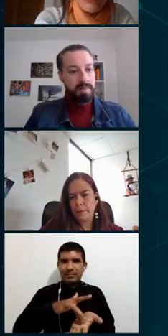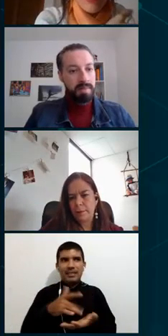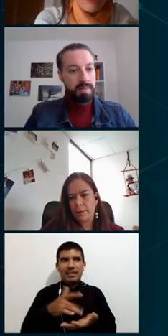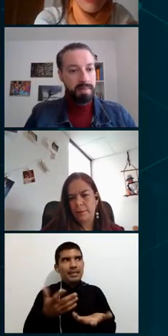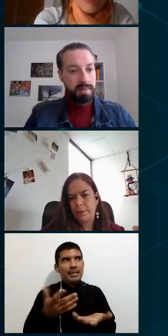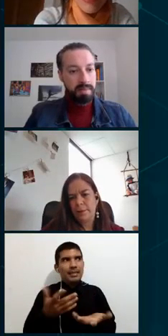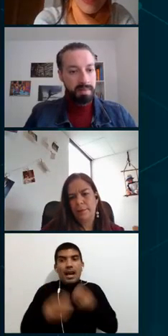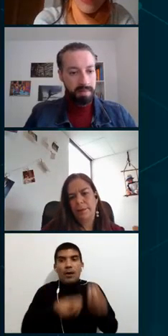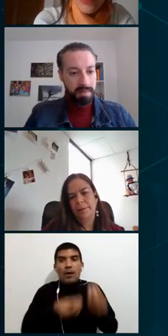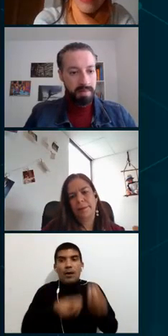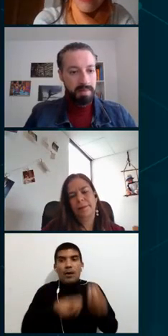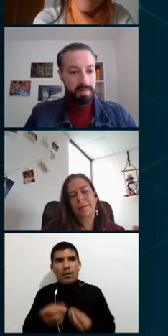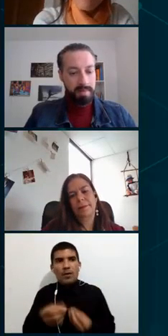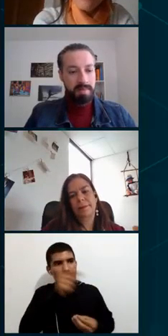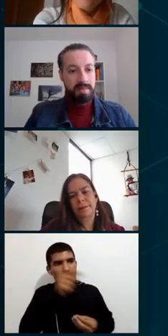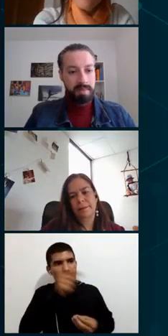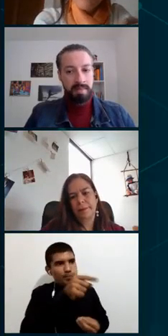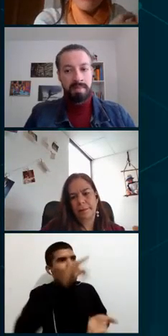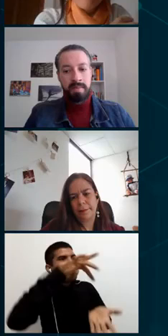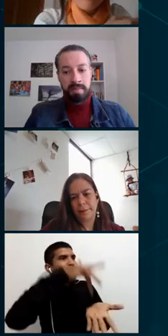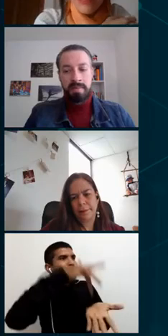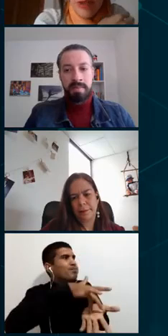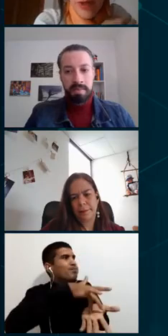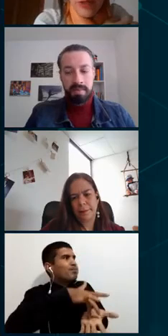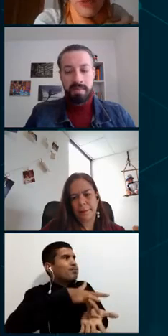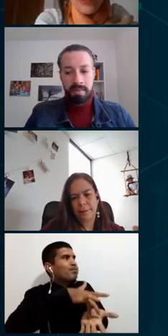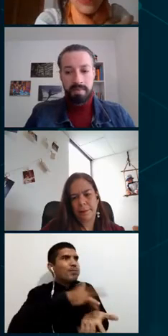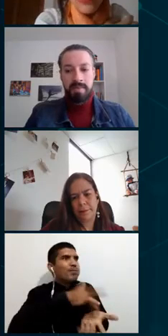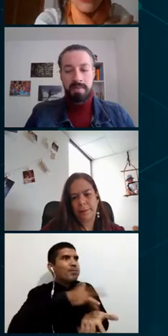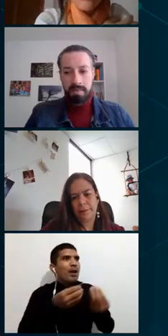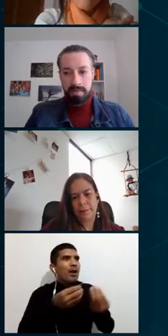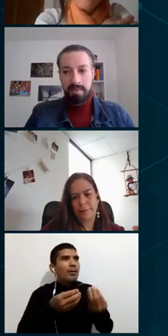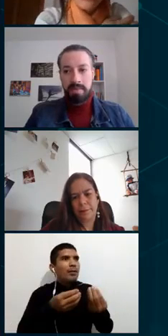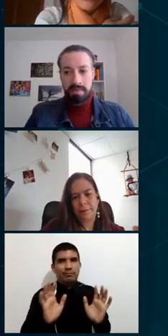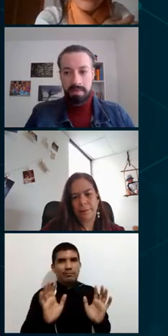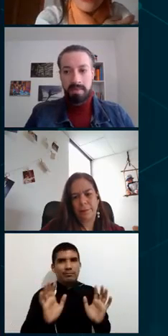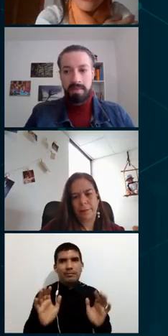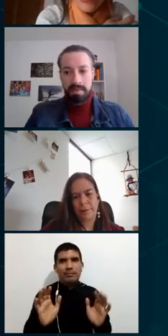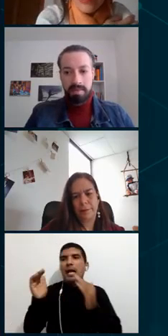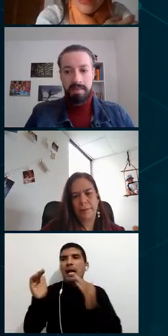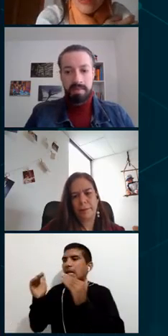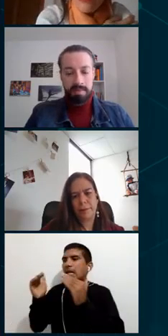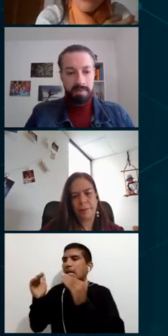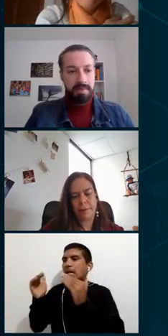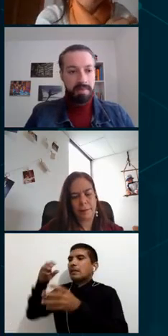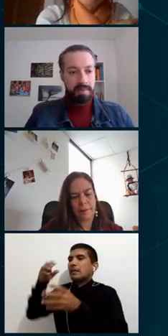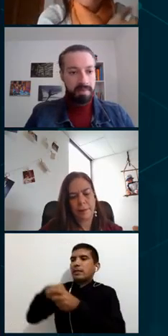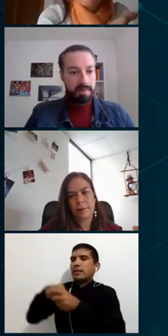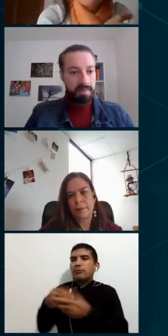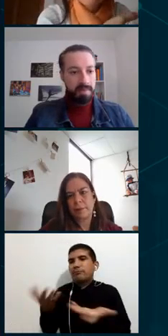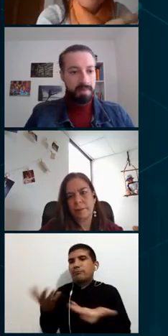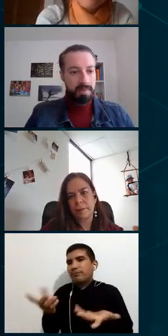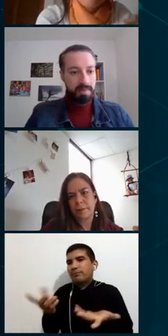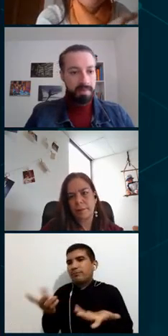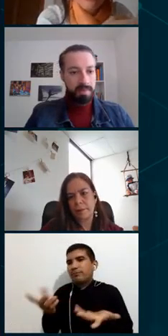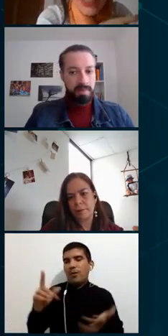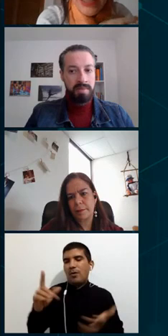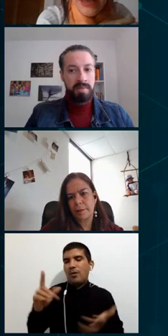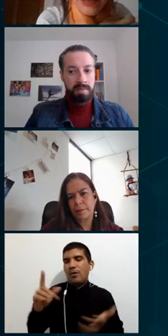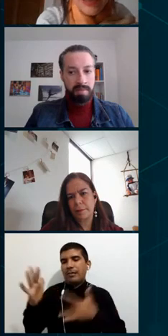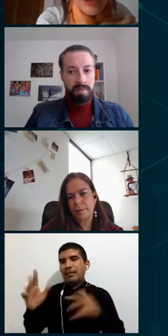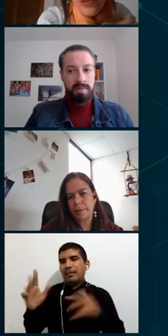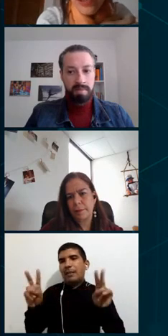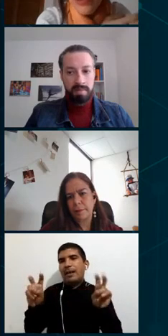gustaría encontrar para sentirme segura allá? Pero de acuerdo, o sea, tu punto es, si es por entretenimiento y te da miedo, pues